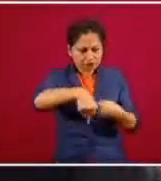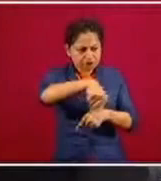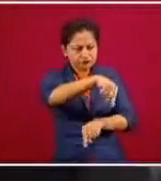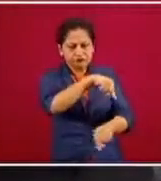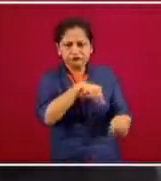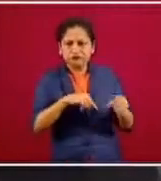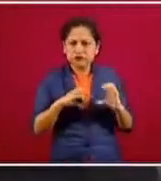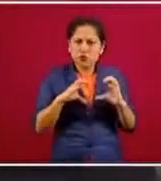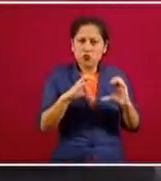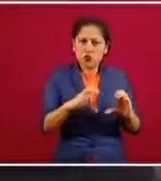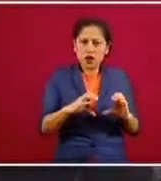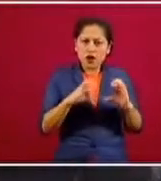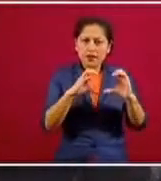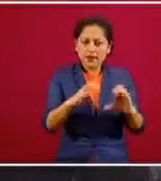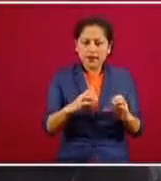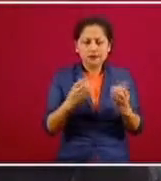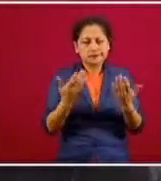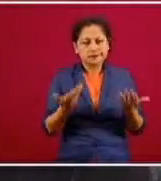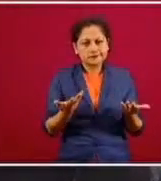cuidándonos todos